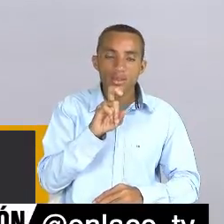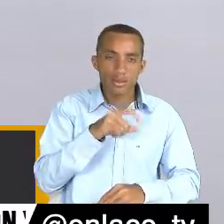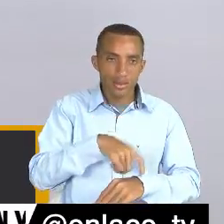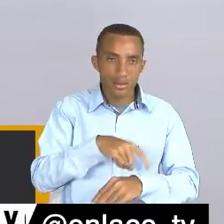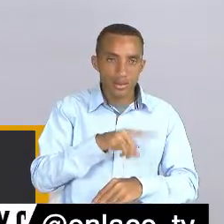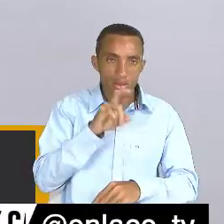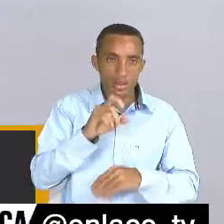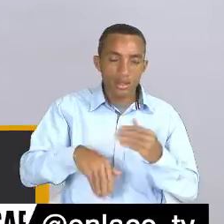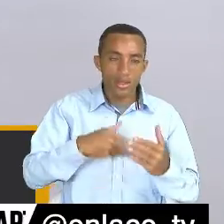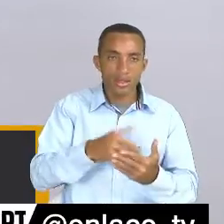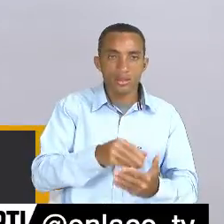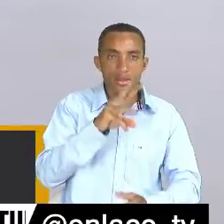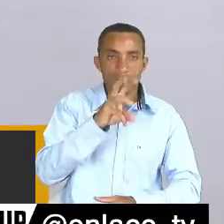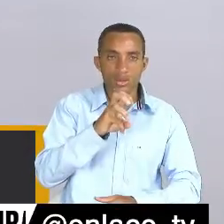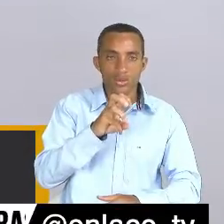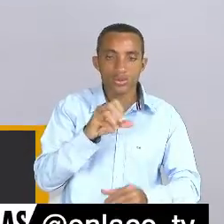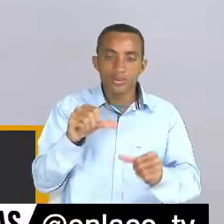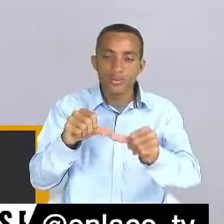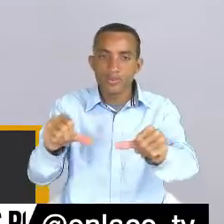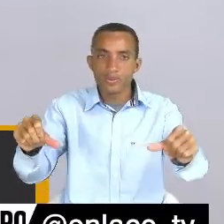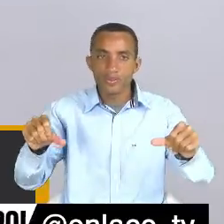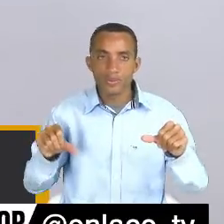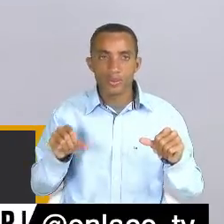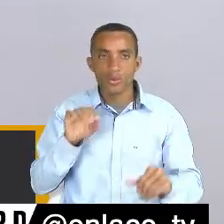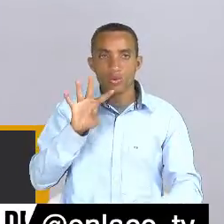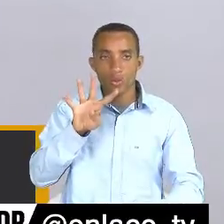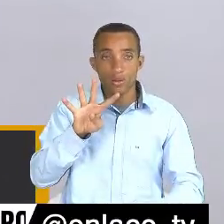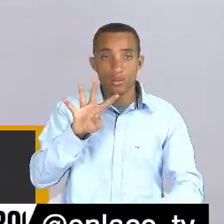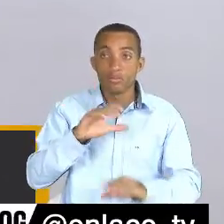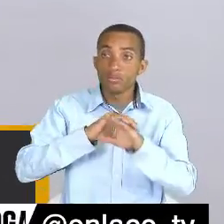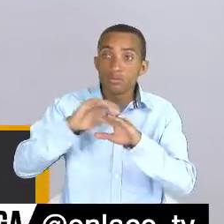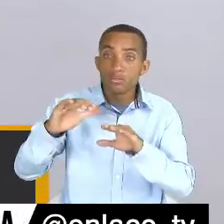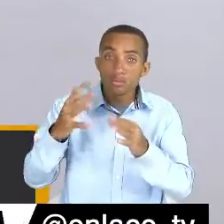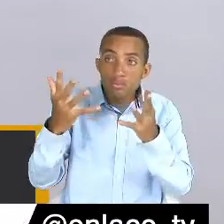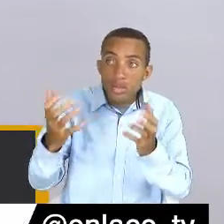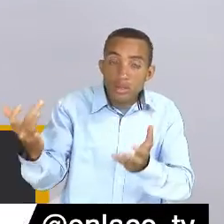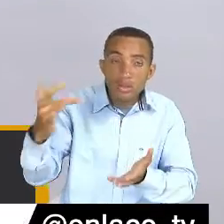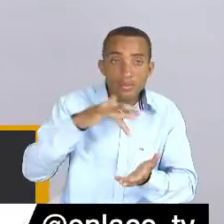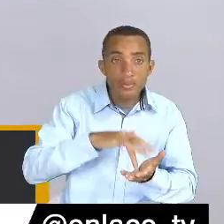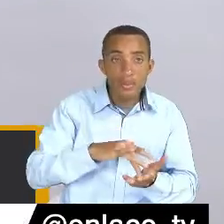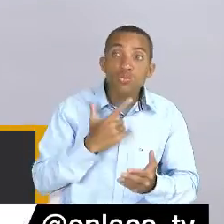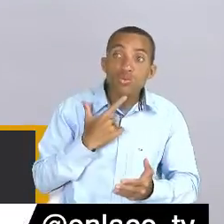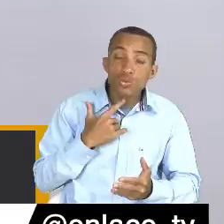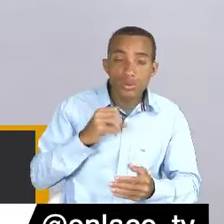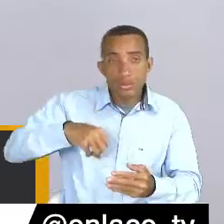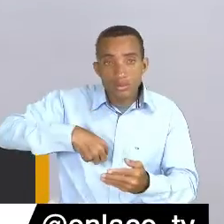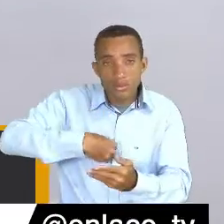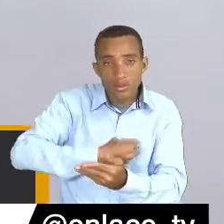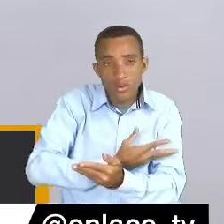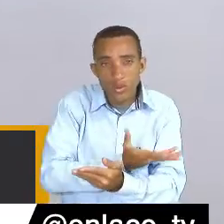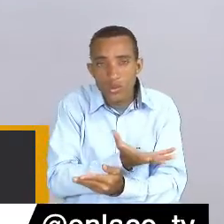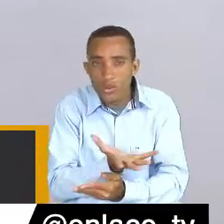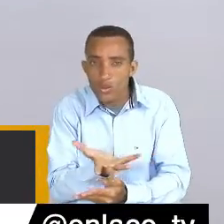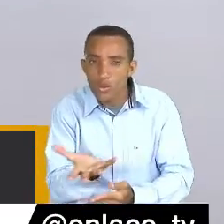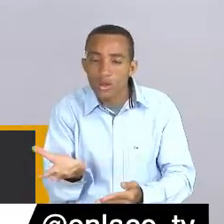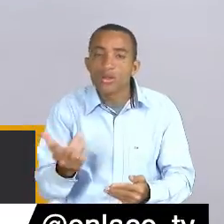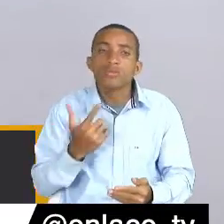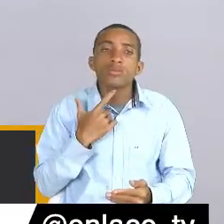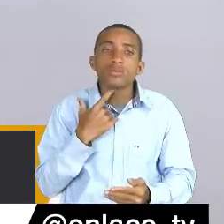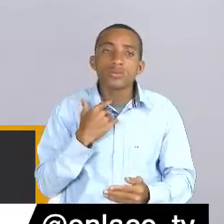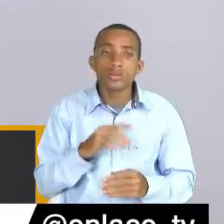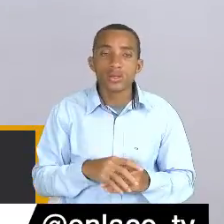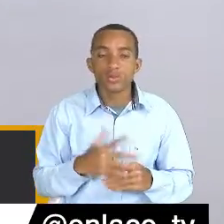4. Entonces están cordialmente invitados todo aquel que le guste la poesía, todo aquel que le guste disfrutar de la belleza